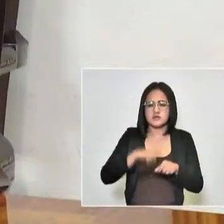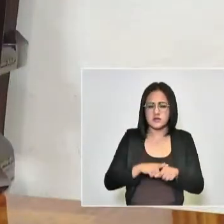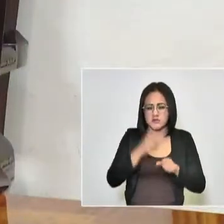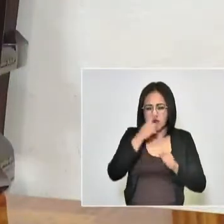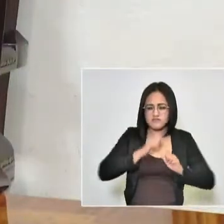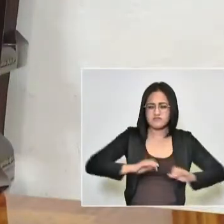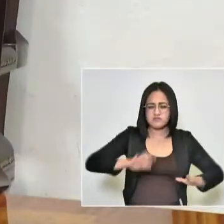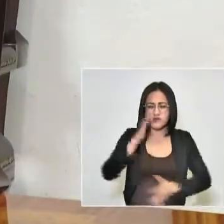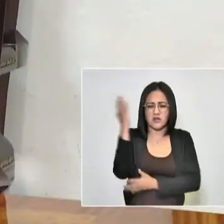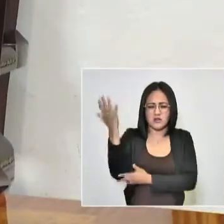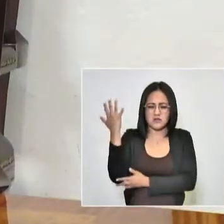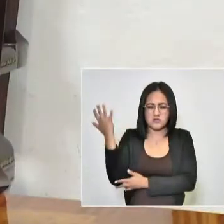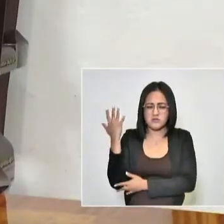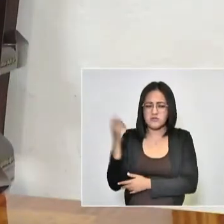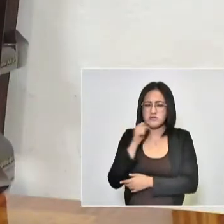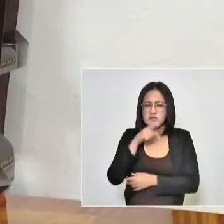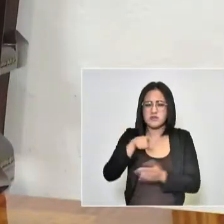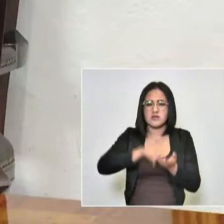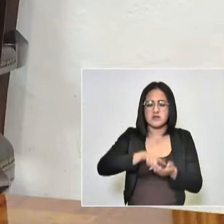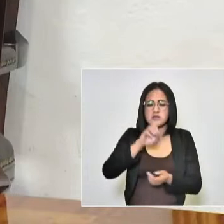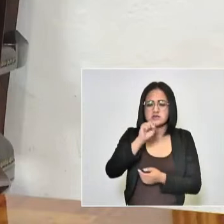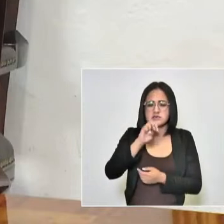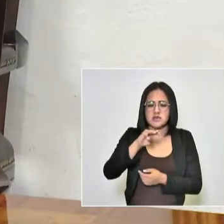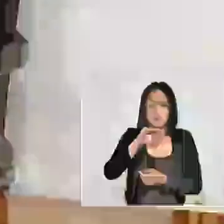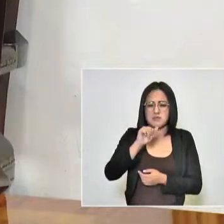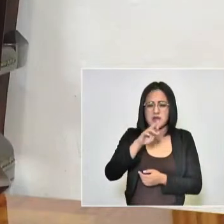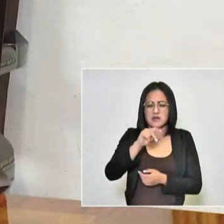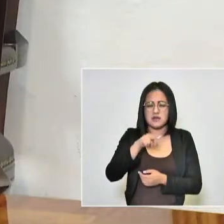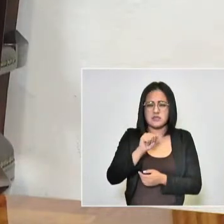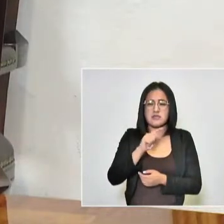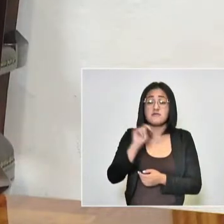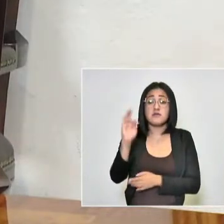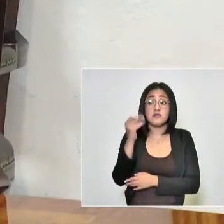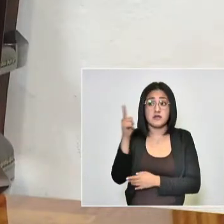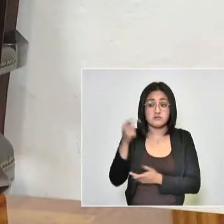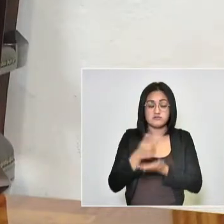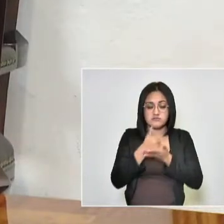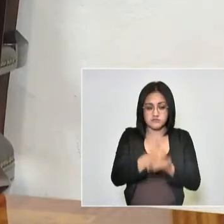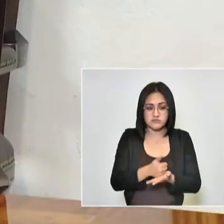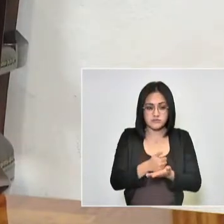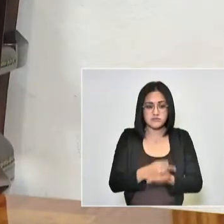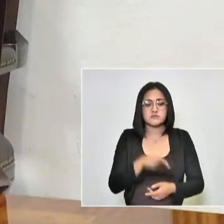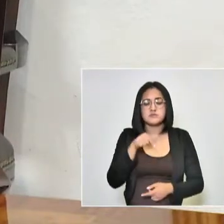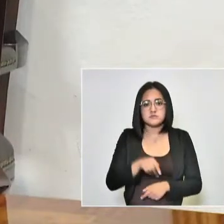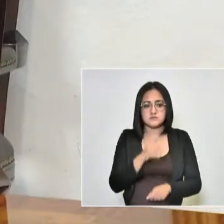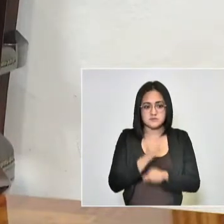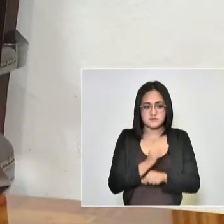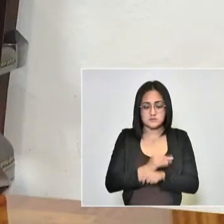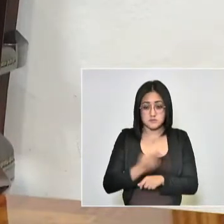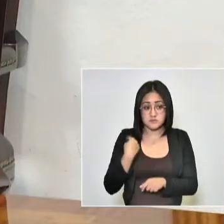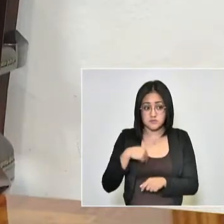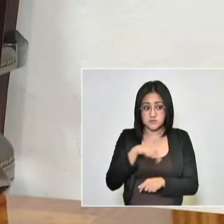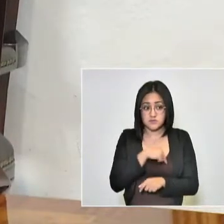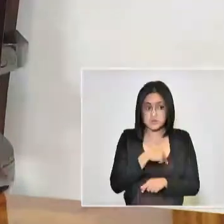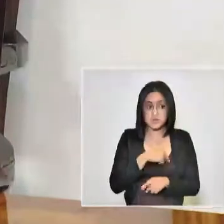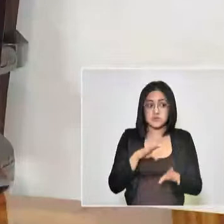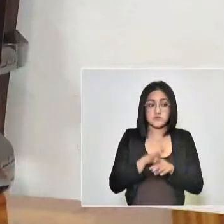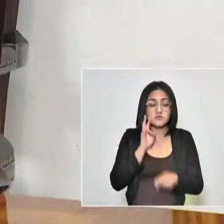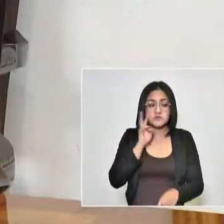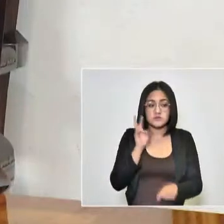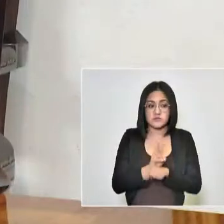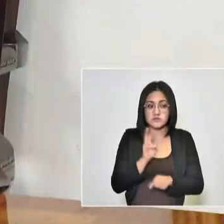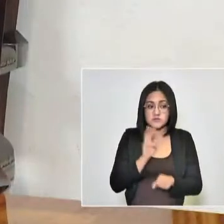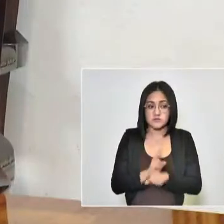órgano de la SEMARNAT, efectivamente. Federal. Ajá. Federal. Nuestro sistema de monitoreo